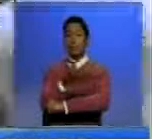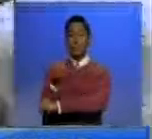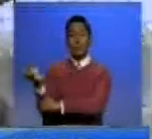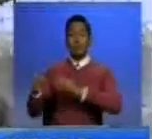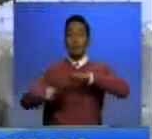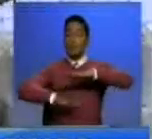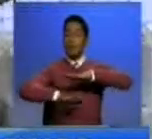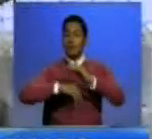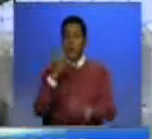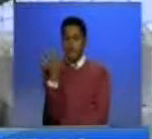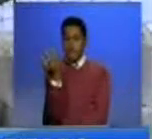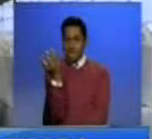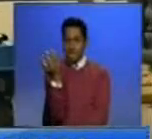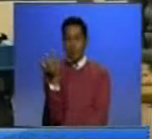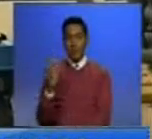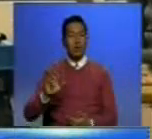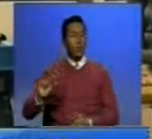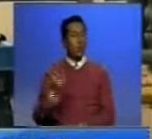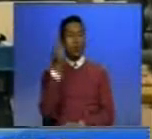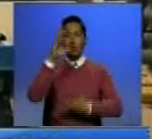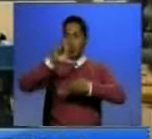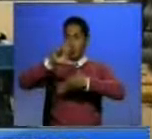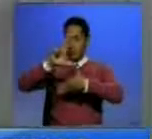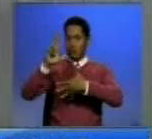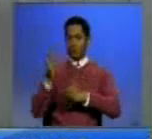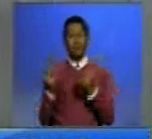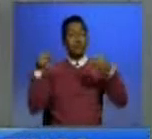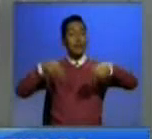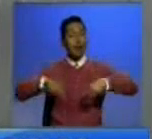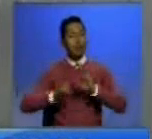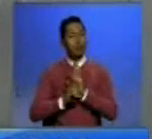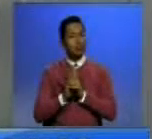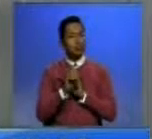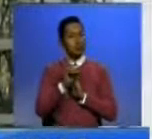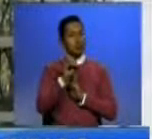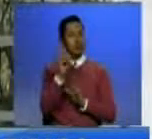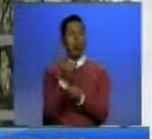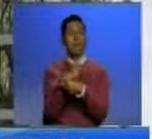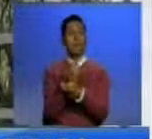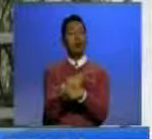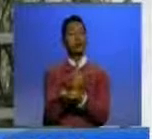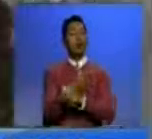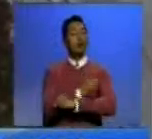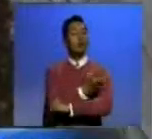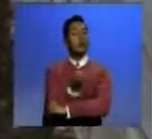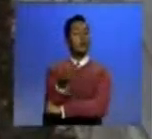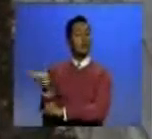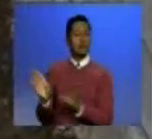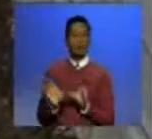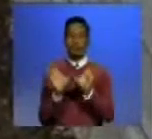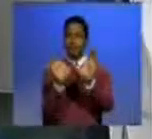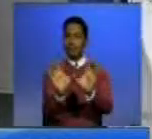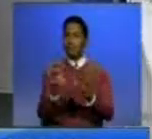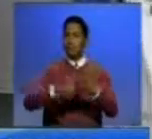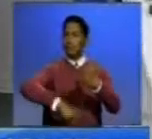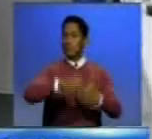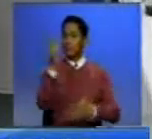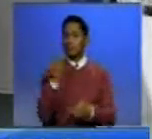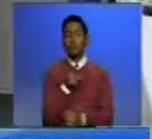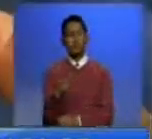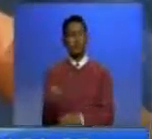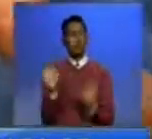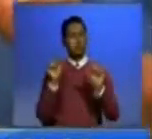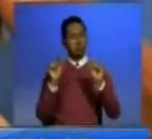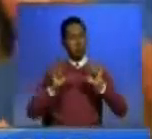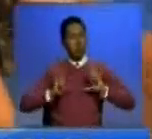el único en América Latina. Aquí se desarrolla la producción de semilla certificada, sana, resistente y accesible